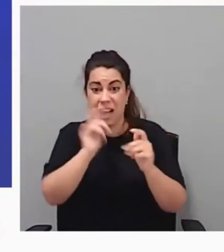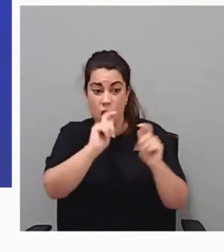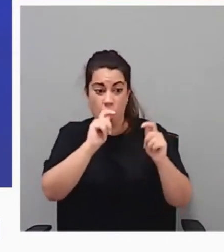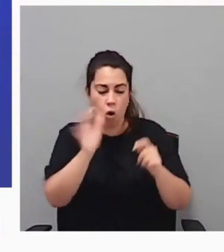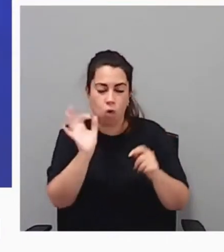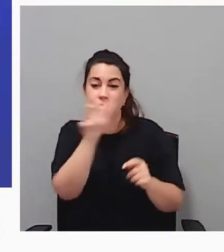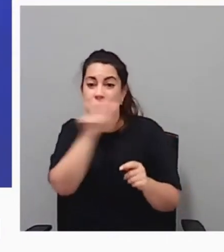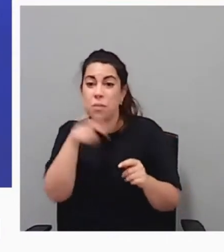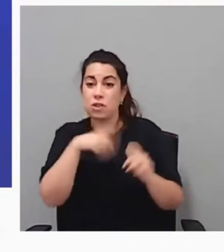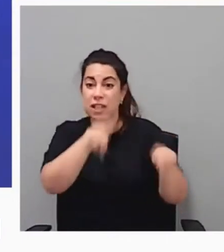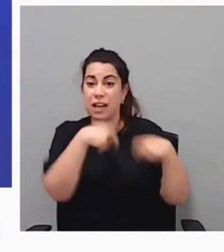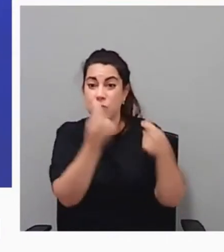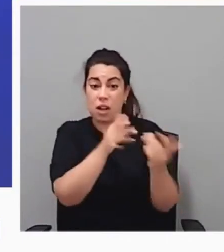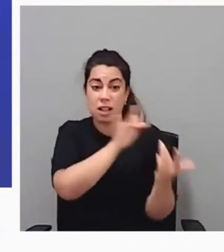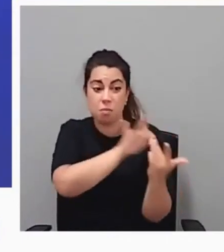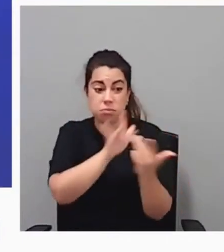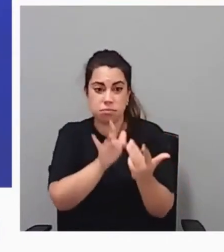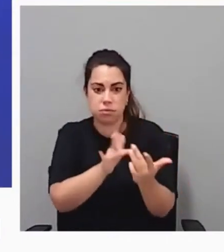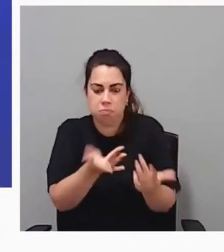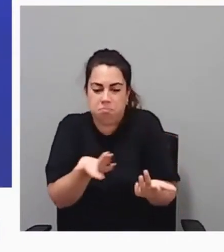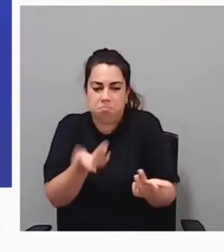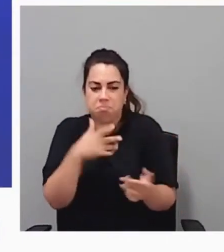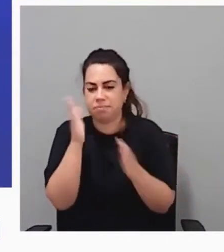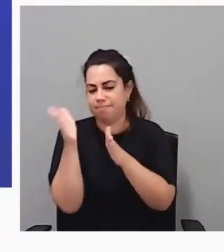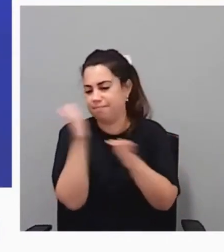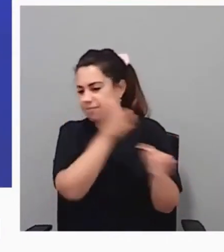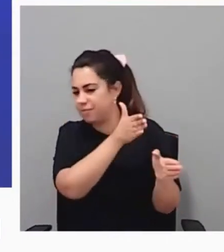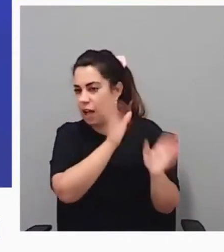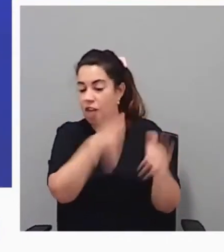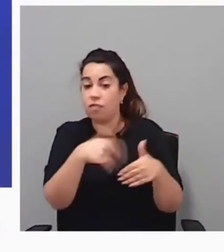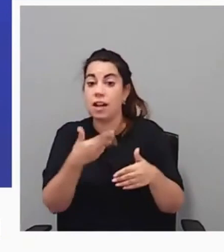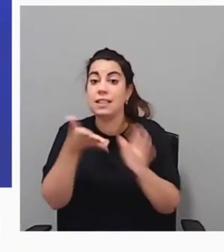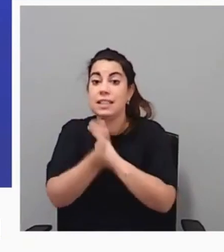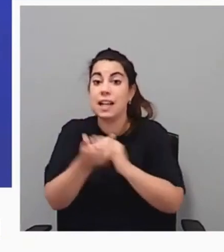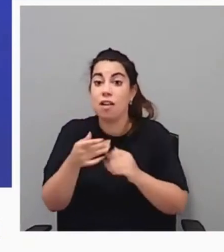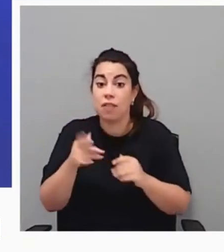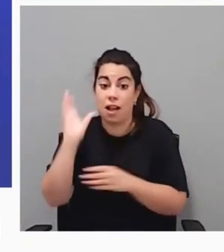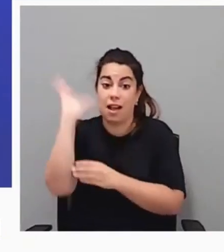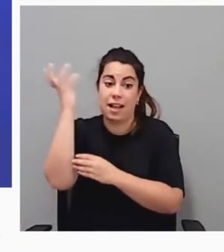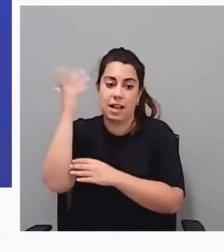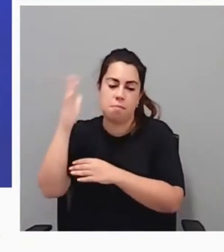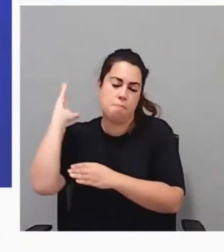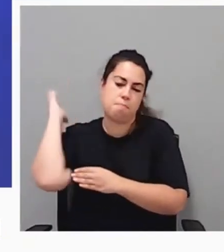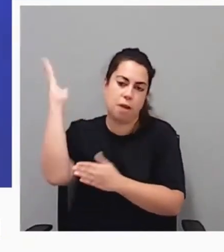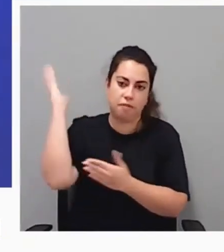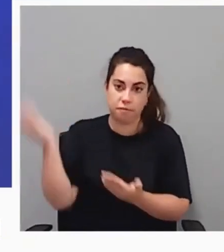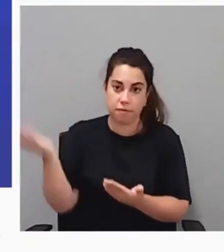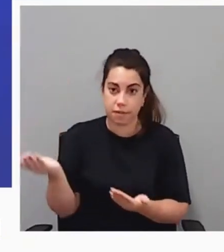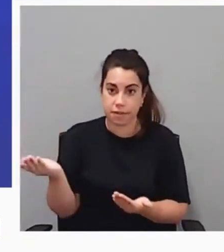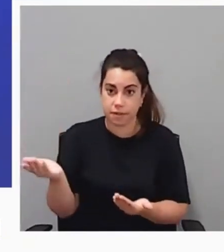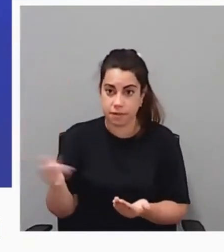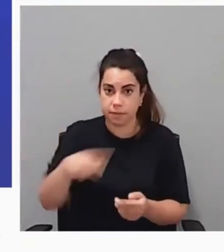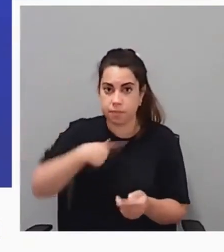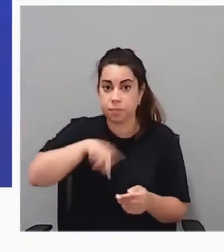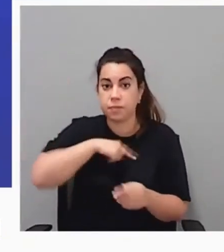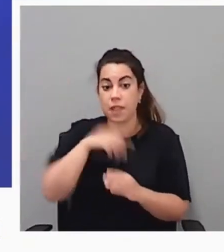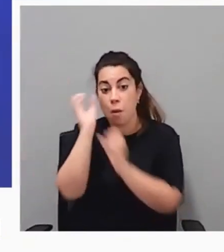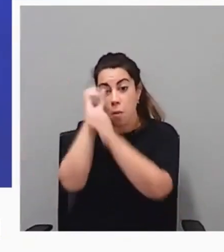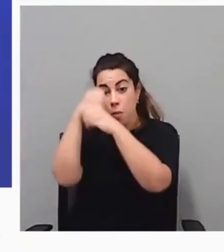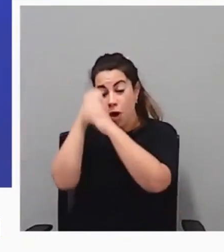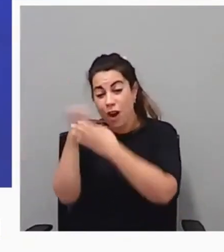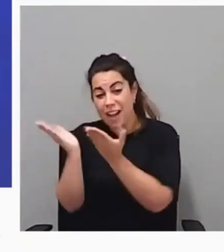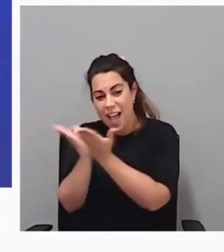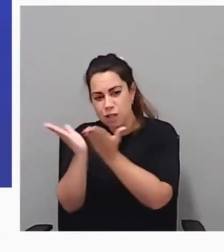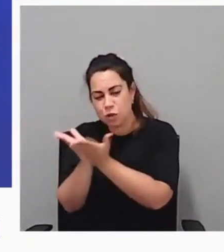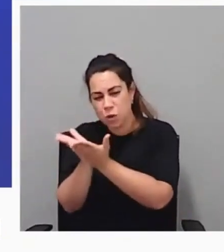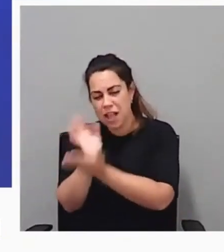nos llegan al desastre climático. Los que estudiamos física en biología siempre sabemos una cosa. Cuando un